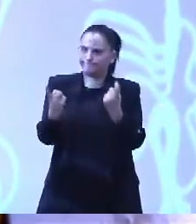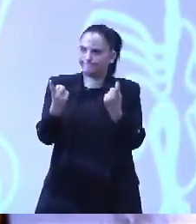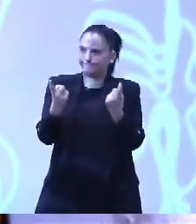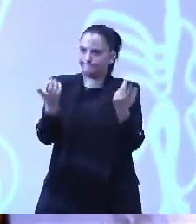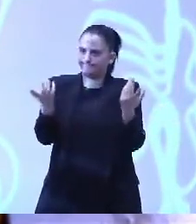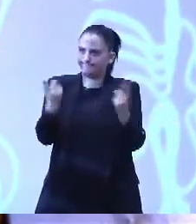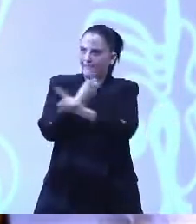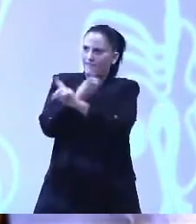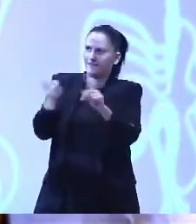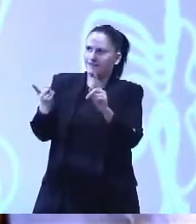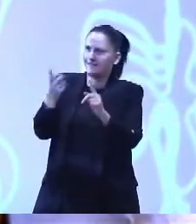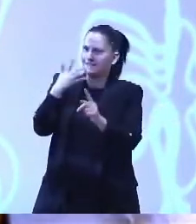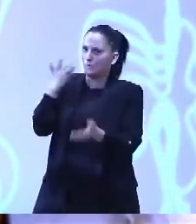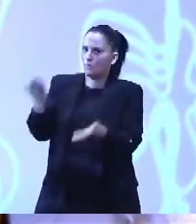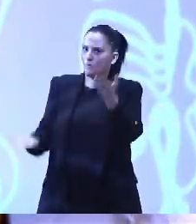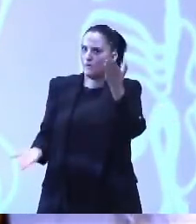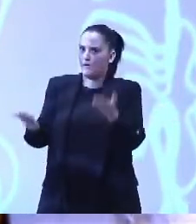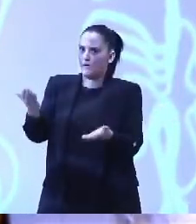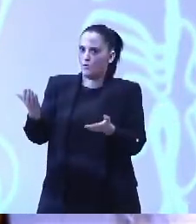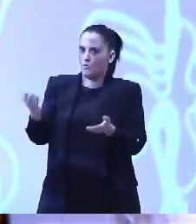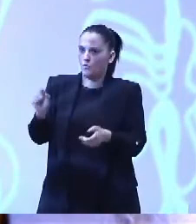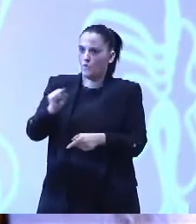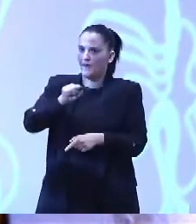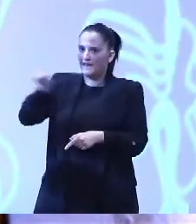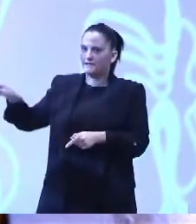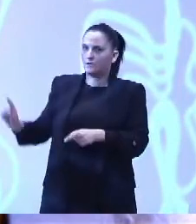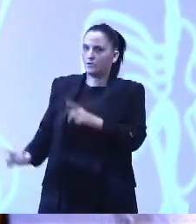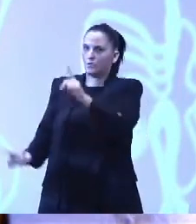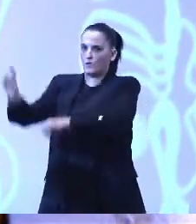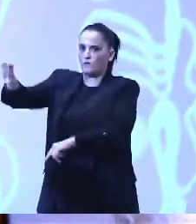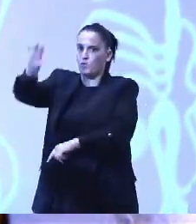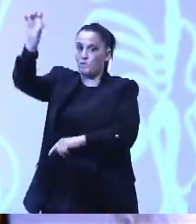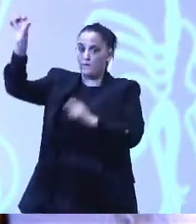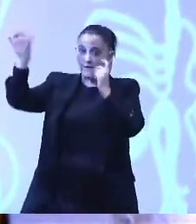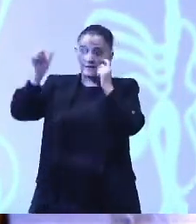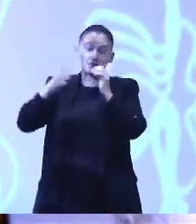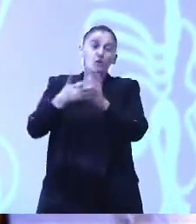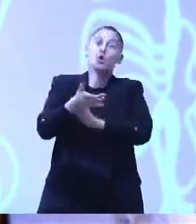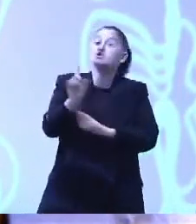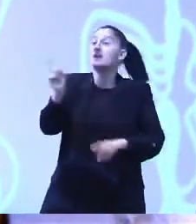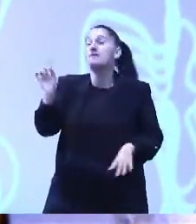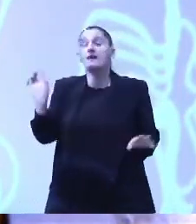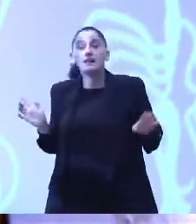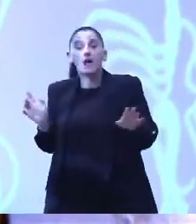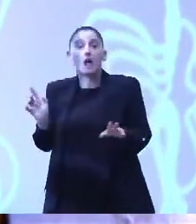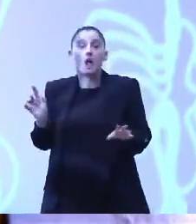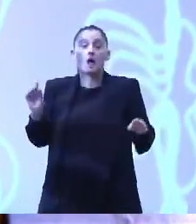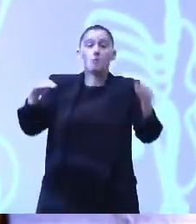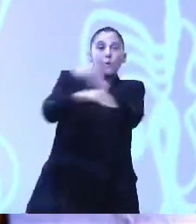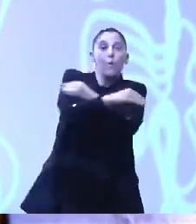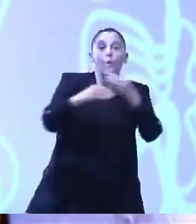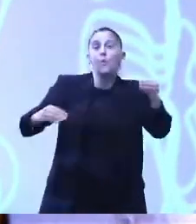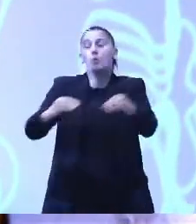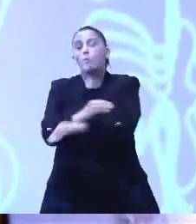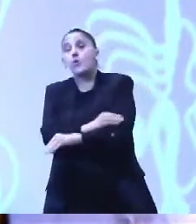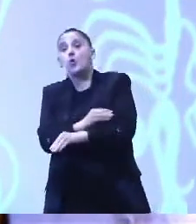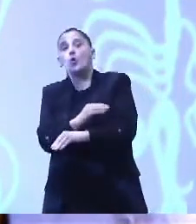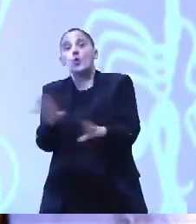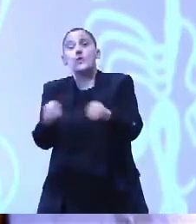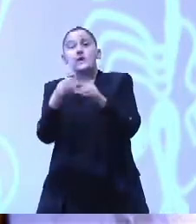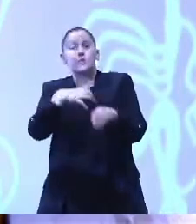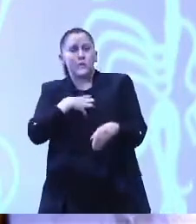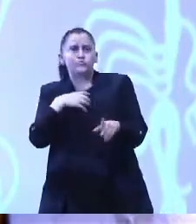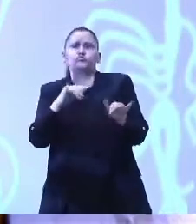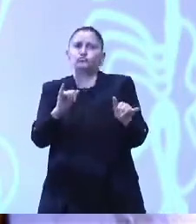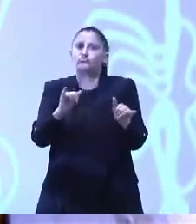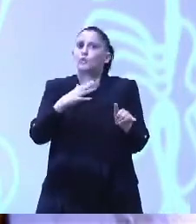diferentes a las que se puedan tener en el este y en el oriente de Europa. Eso no significa que sean contradictorias, que sean incompatibles. Al